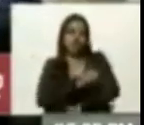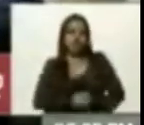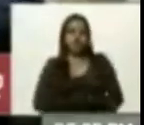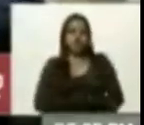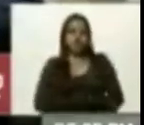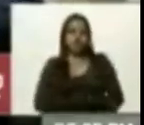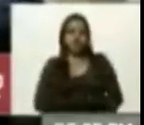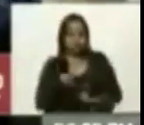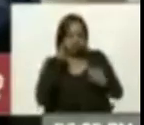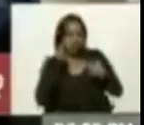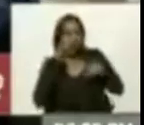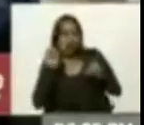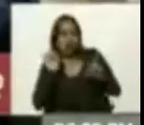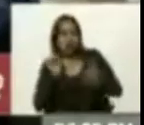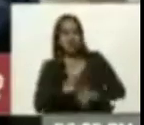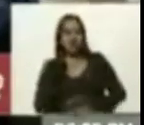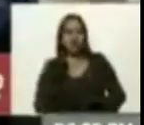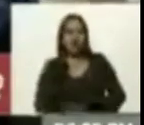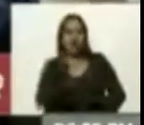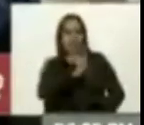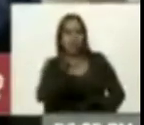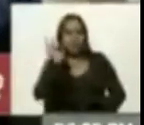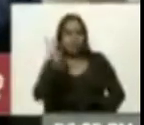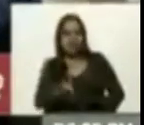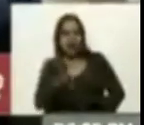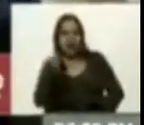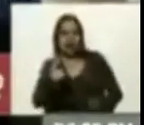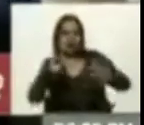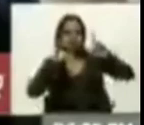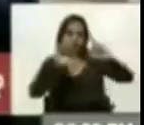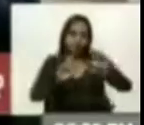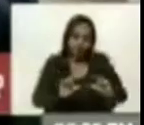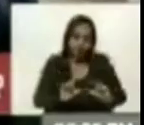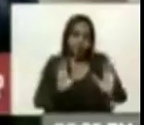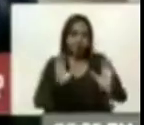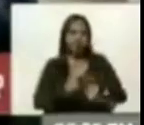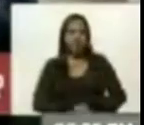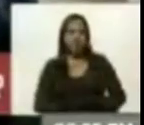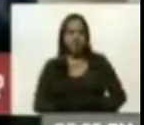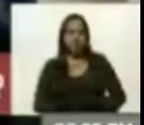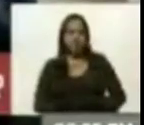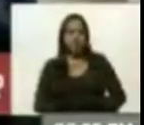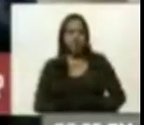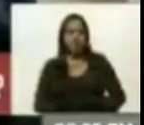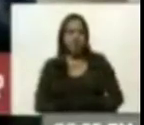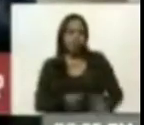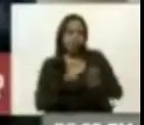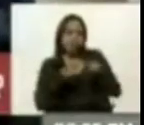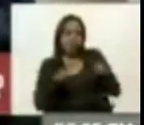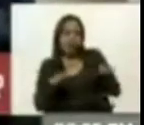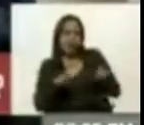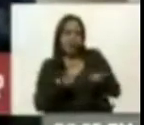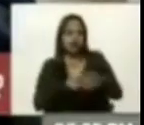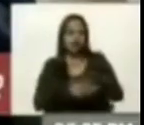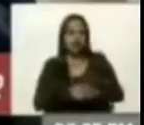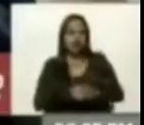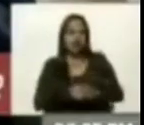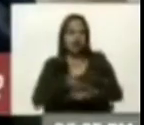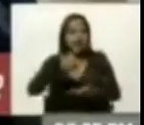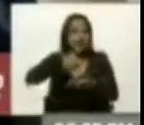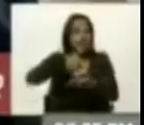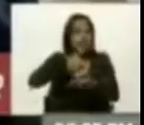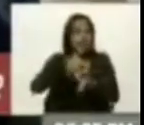probablemente estos porcentajes disminuyan un poco, pero fundamentalmente por la debilidad